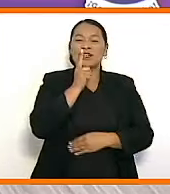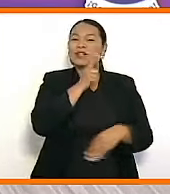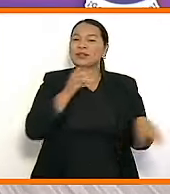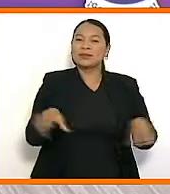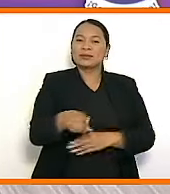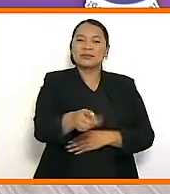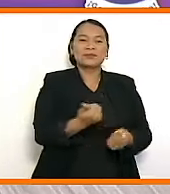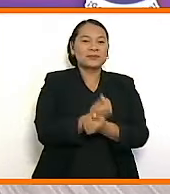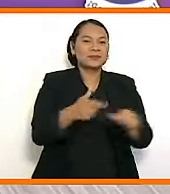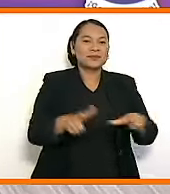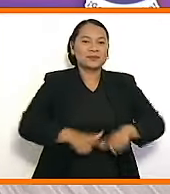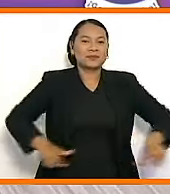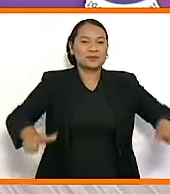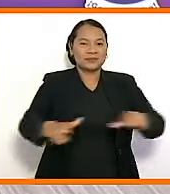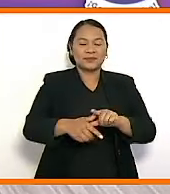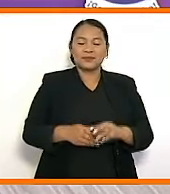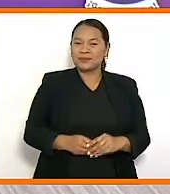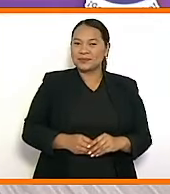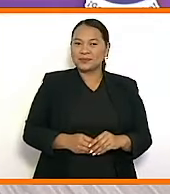donde quiera que estés.